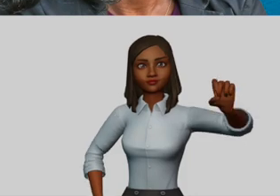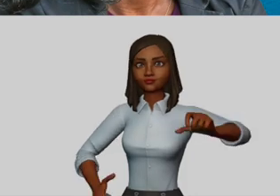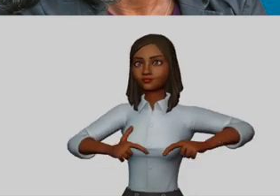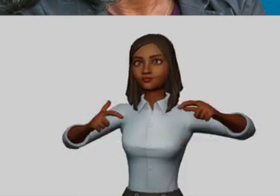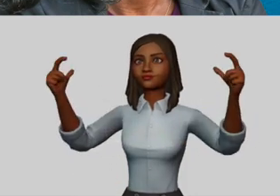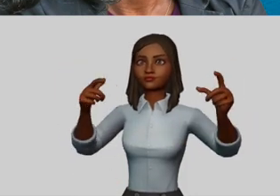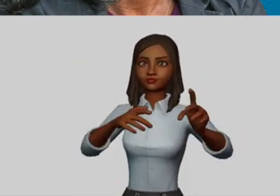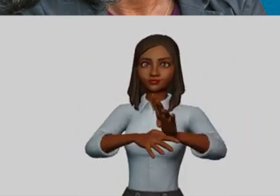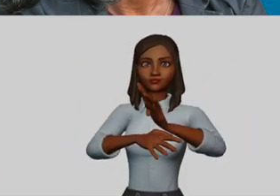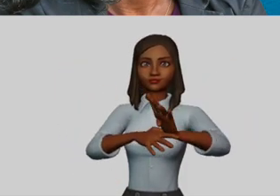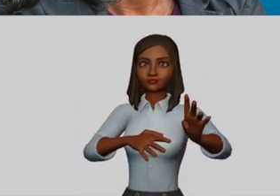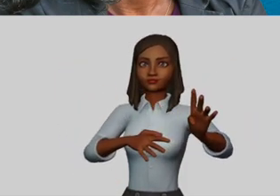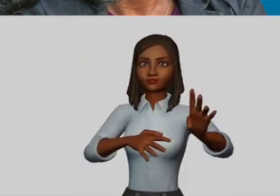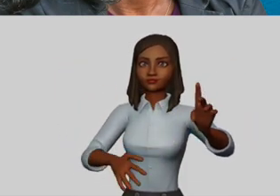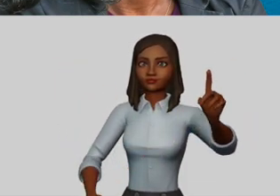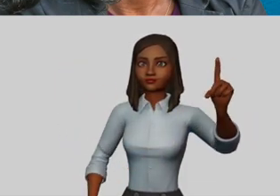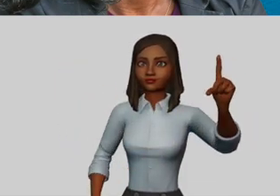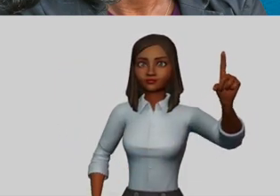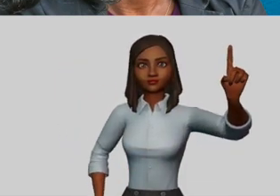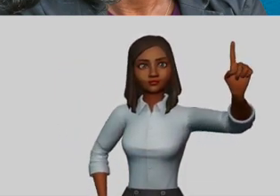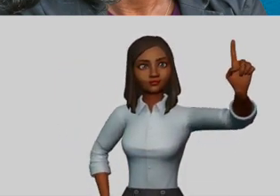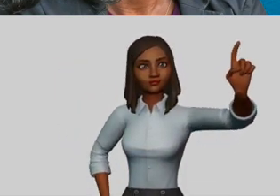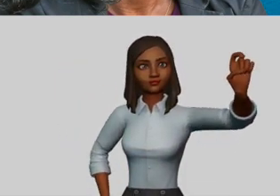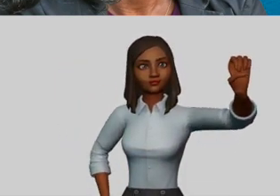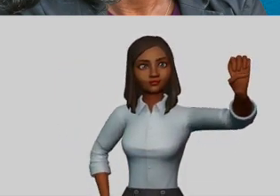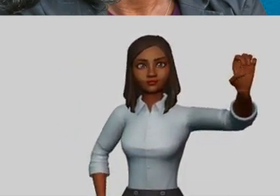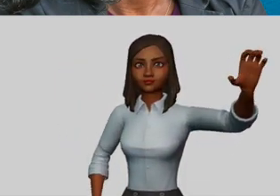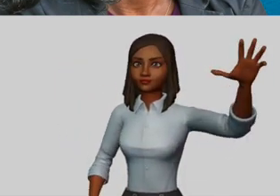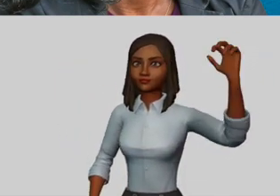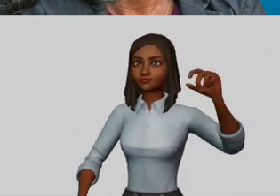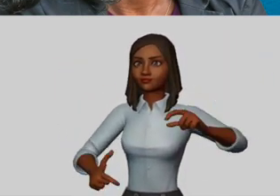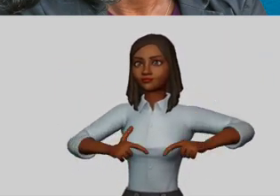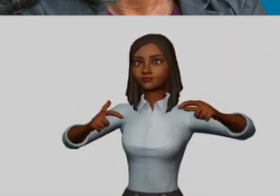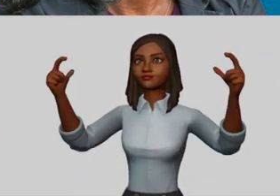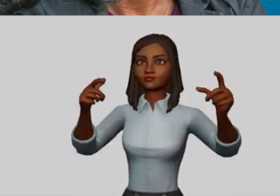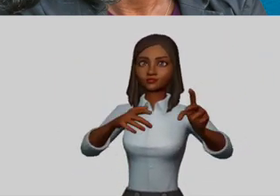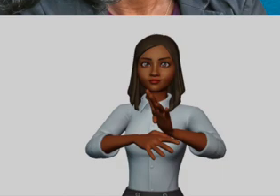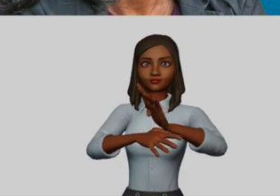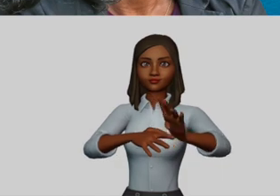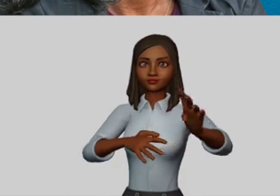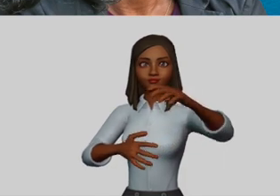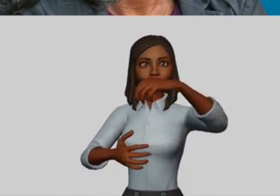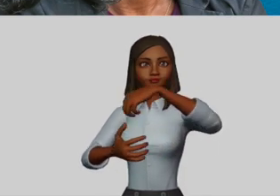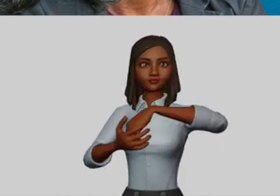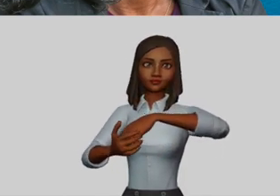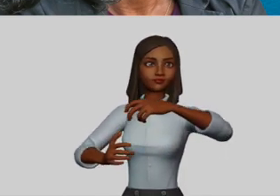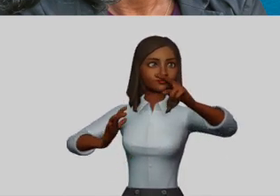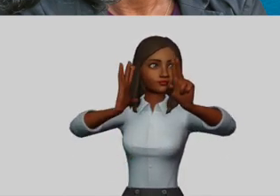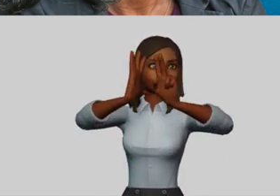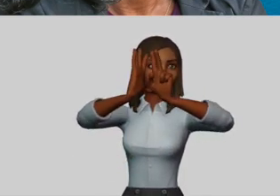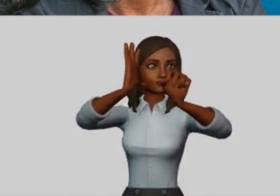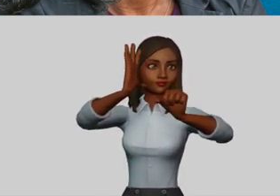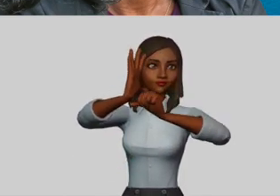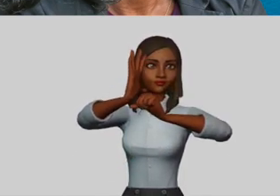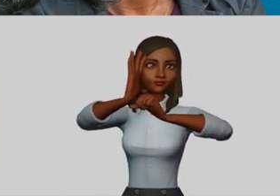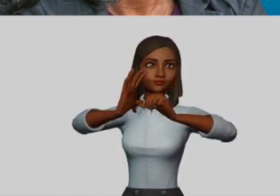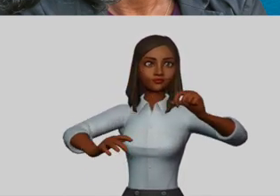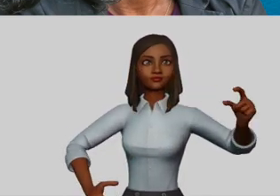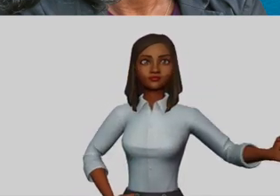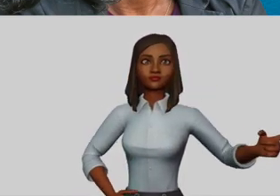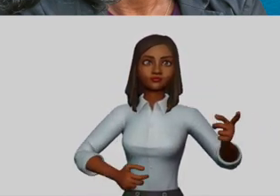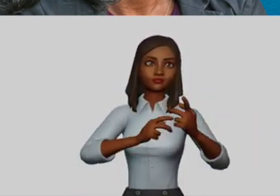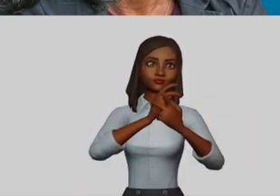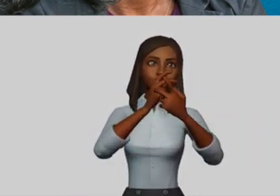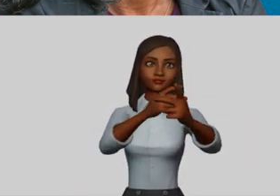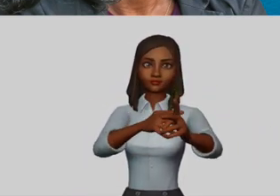los que no están casados, la persona que son de alto ingreso o bajo ingreso. Entonces, ese era mi trabajo y